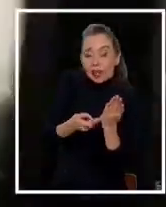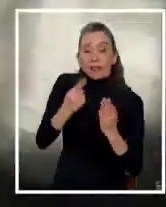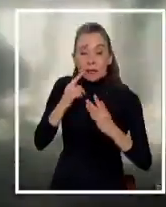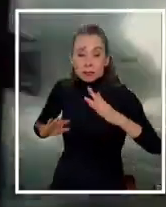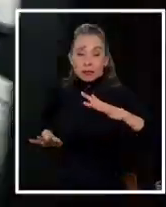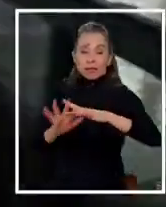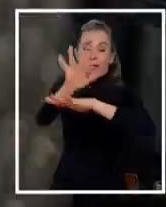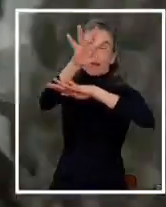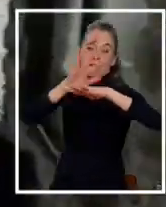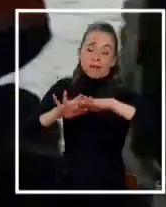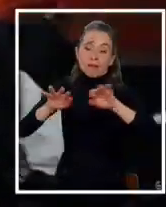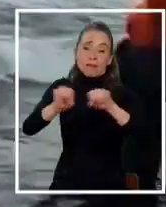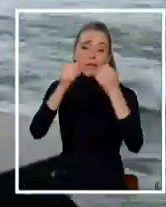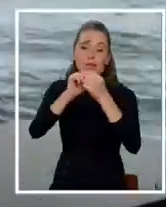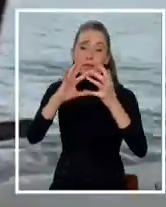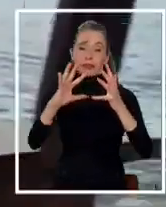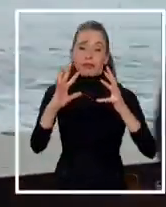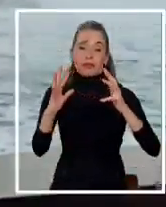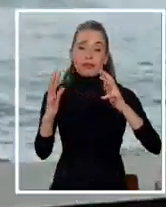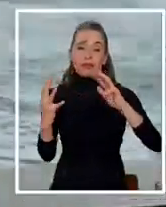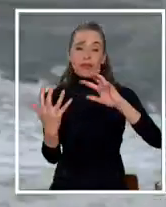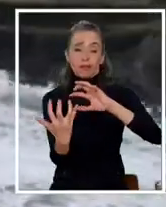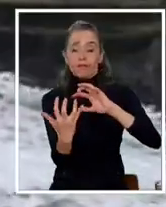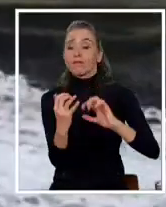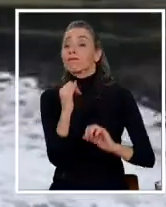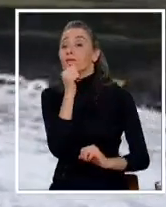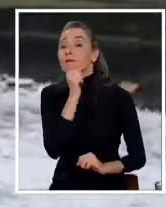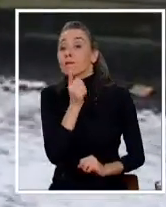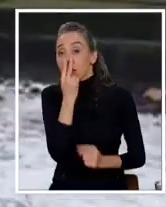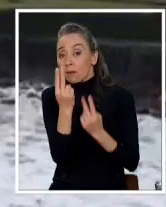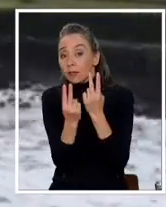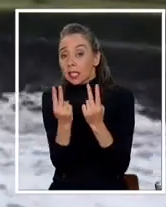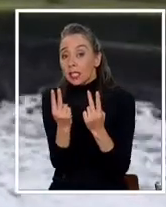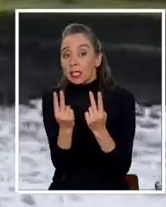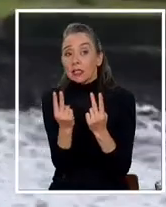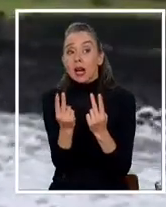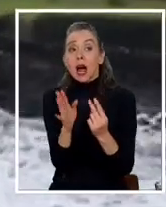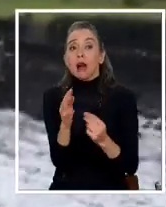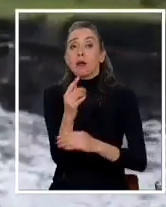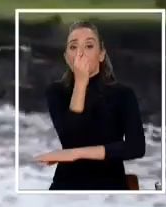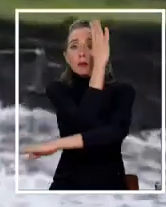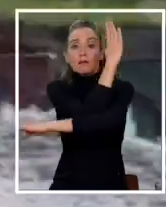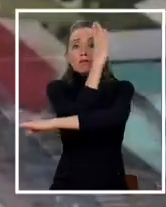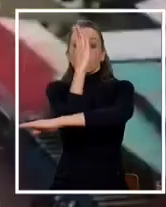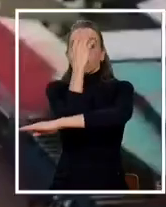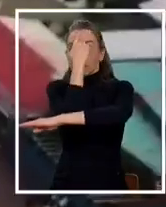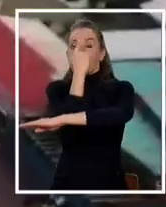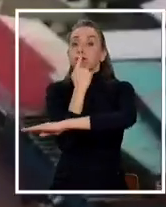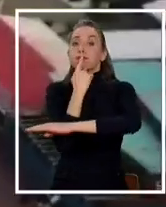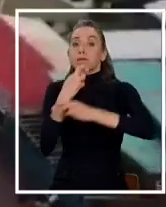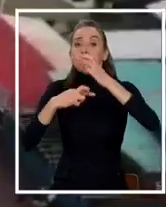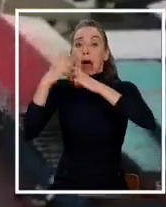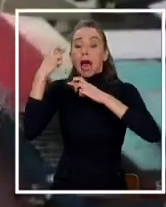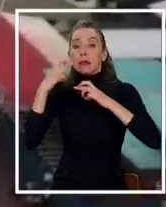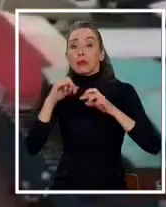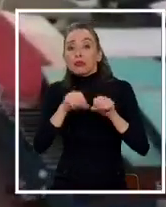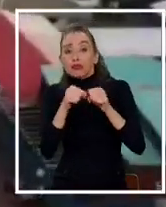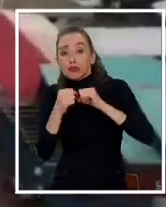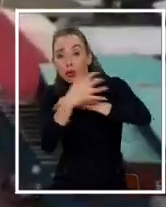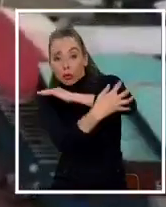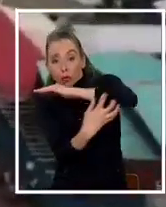que causó estragos, mientras aún se analiza una eventual afectación patrimonial en Rapa Nui.